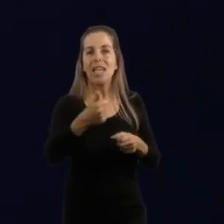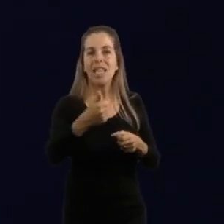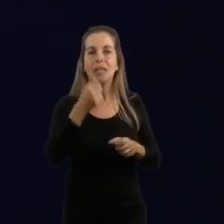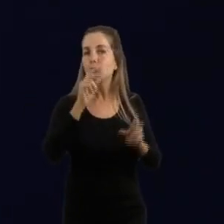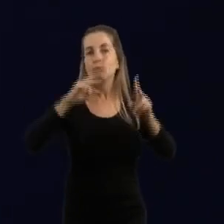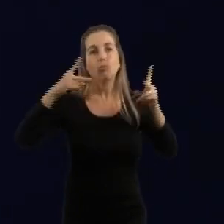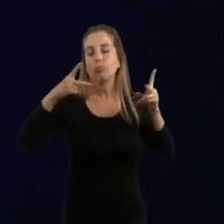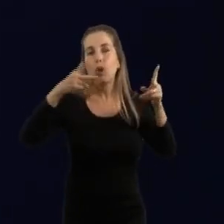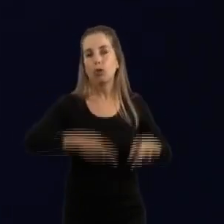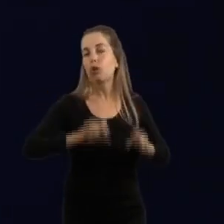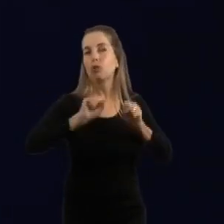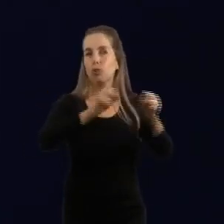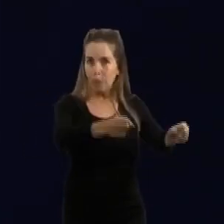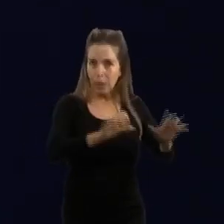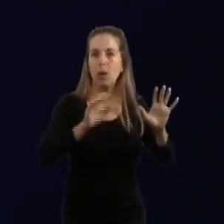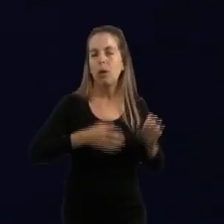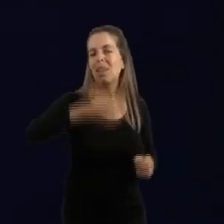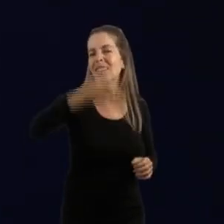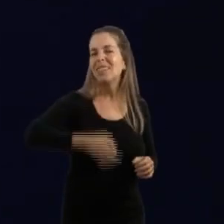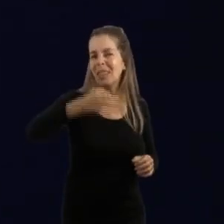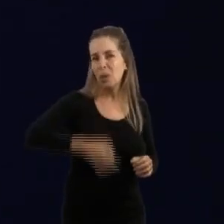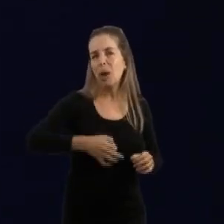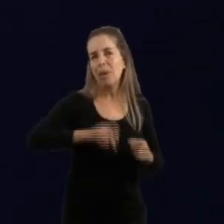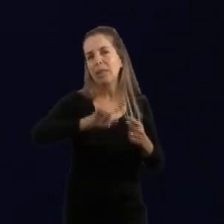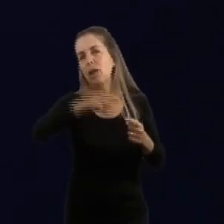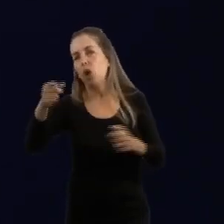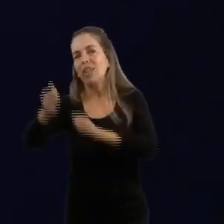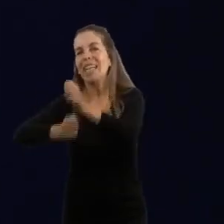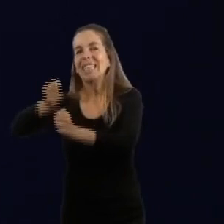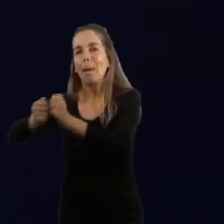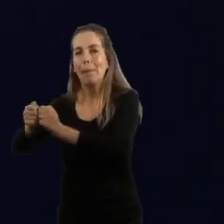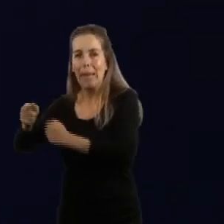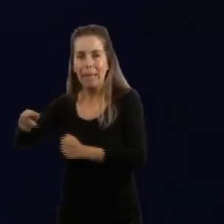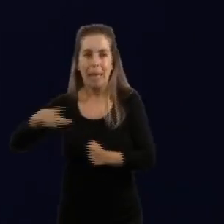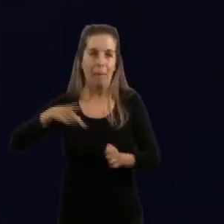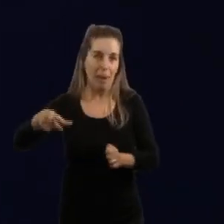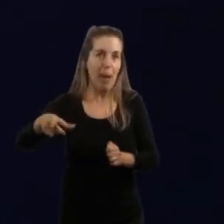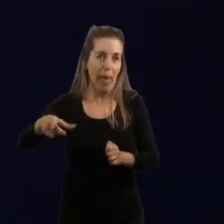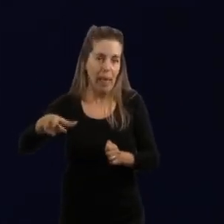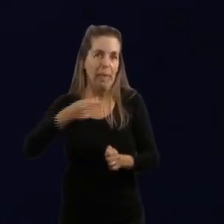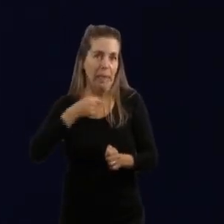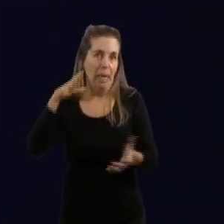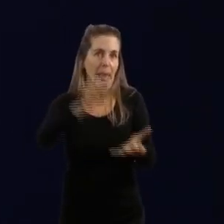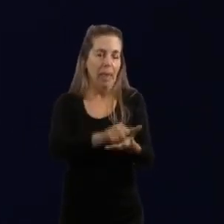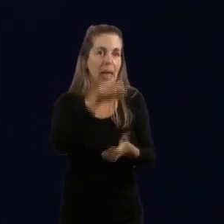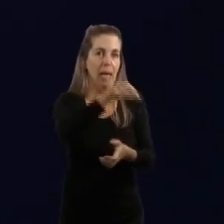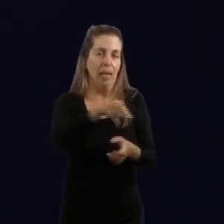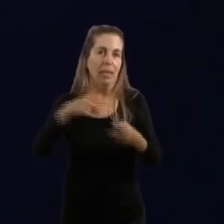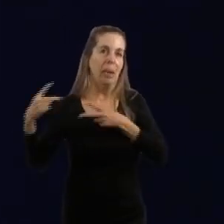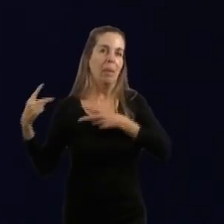espacio aéreo, no van a faltar miles de oportunidades para un montón de empresas que estén deseosas de cubrir esa ruta y